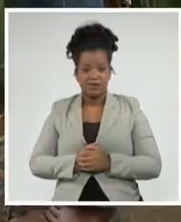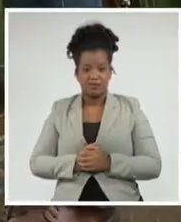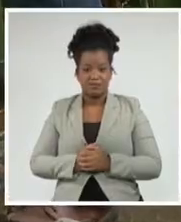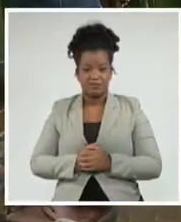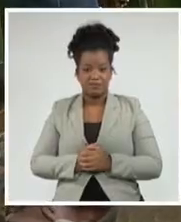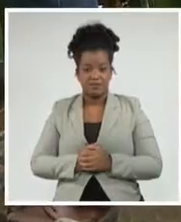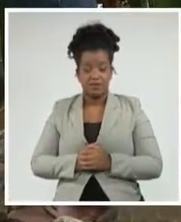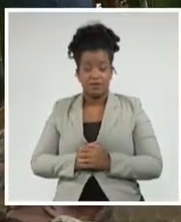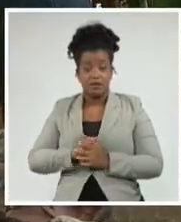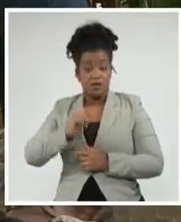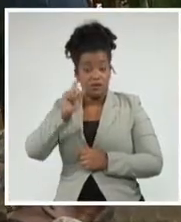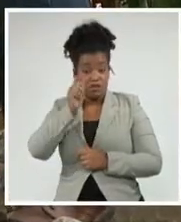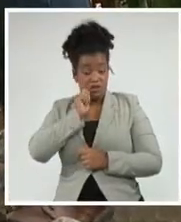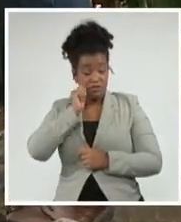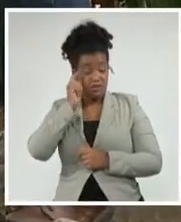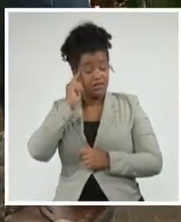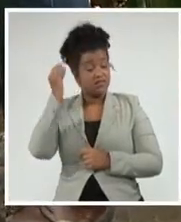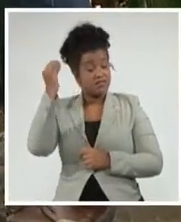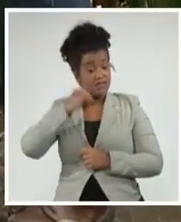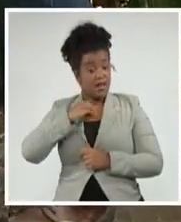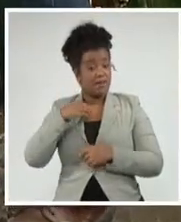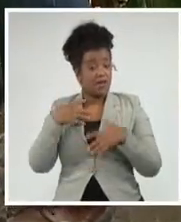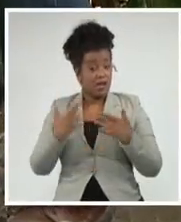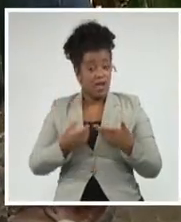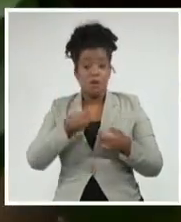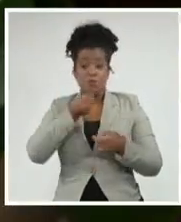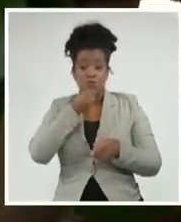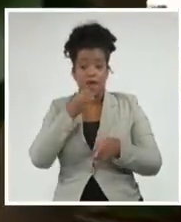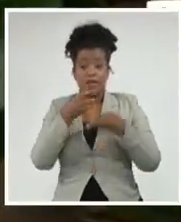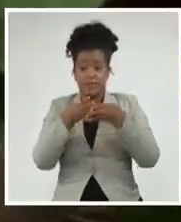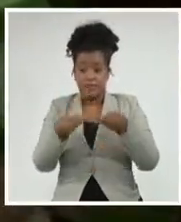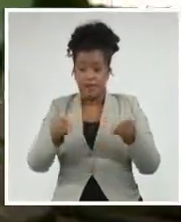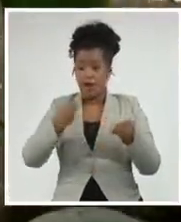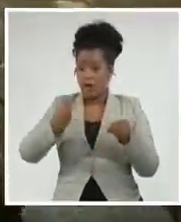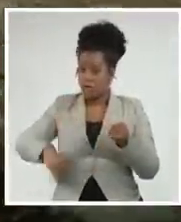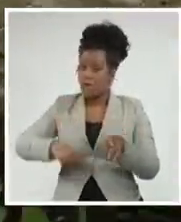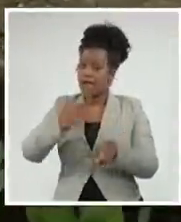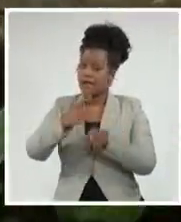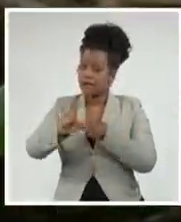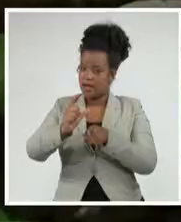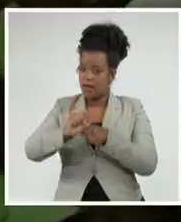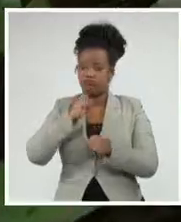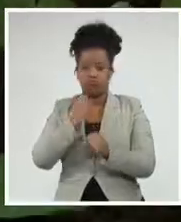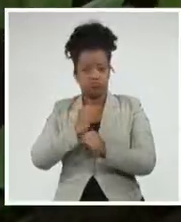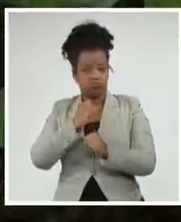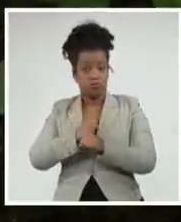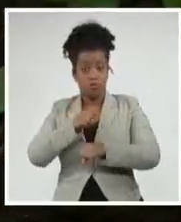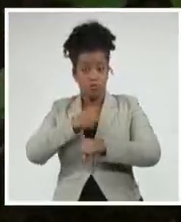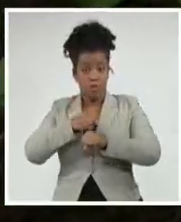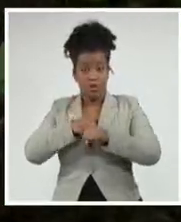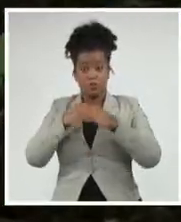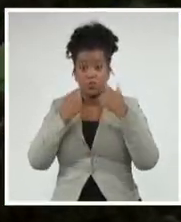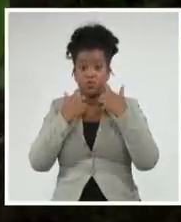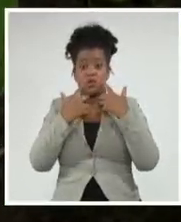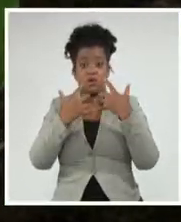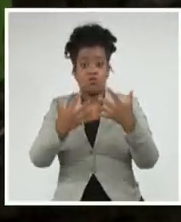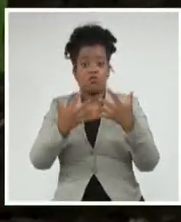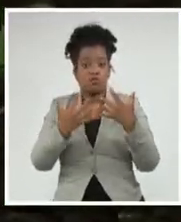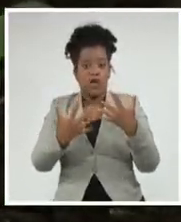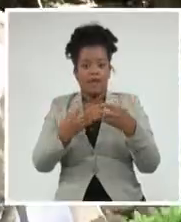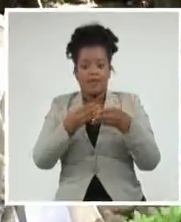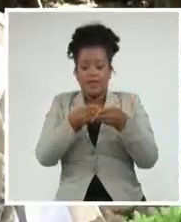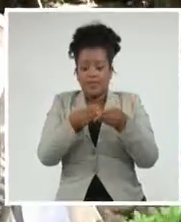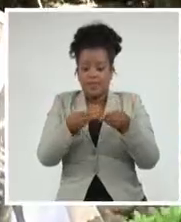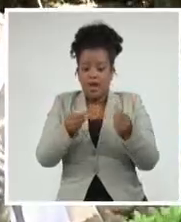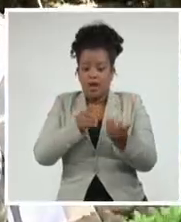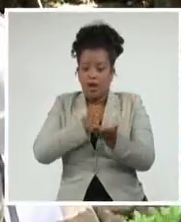Oscar está convencido de que nuestra riqueza es la tierra. Creo que es el momento perfecto para que no se quede un metro de tierra sin una